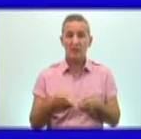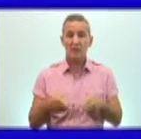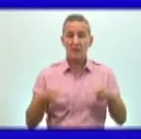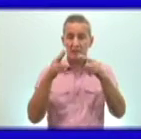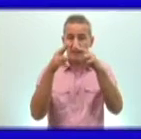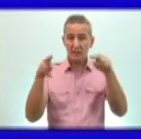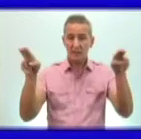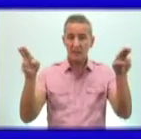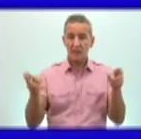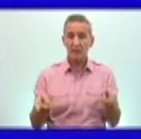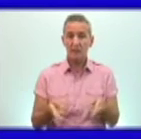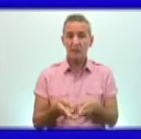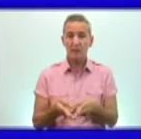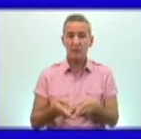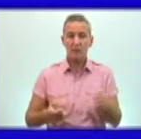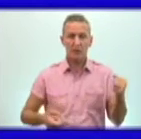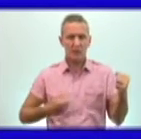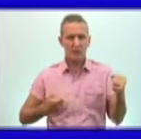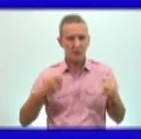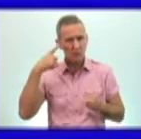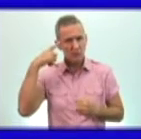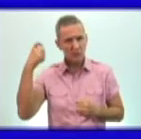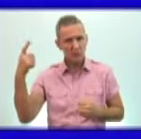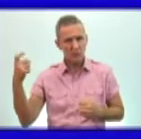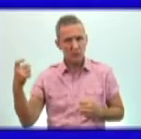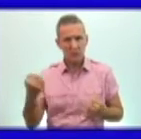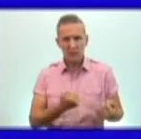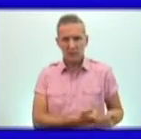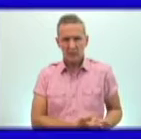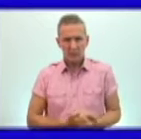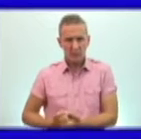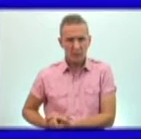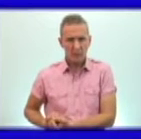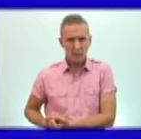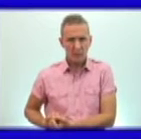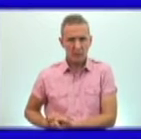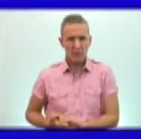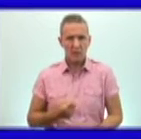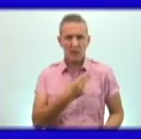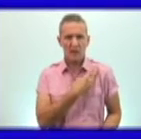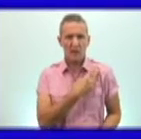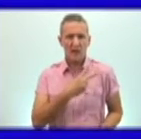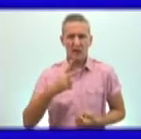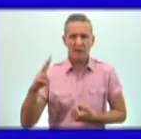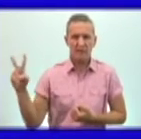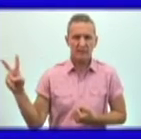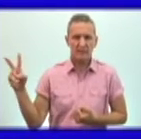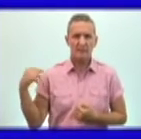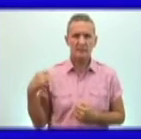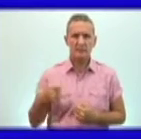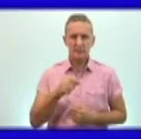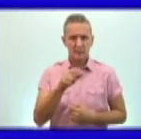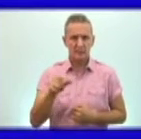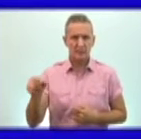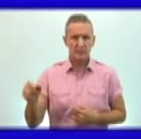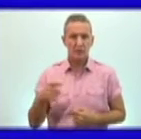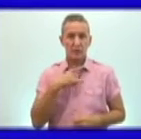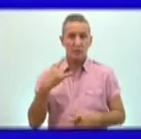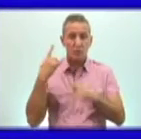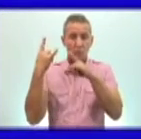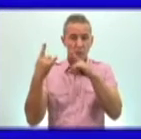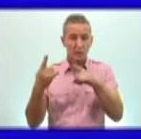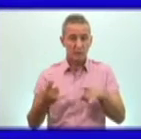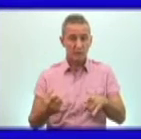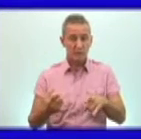las luchas, el sueño, el sacrificio, el valor de las generaciones. Tan es así que cuando muere un patriota se coloca sobre